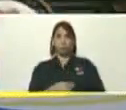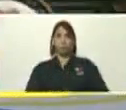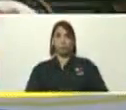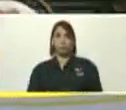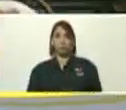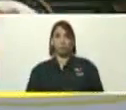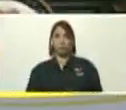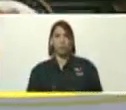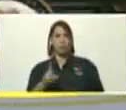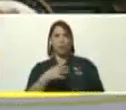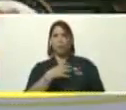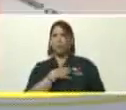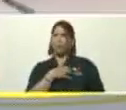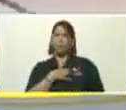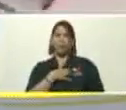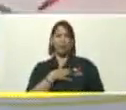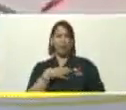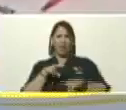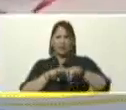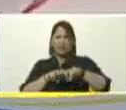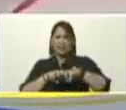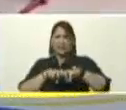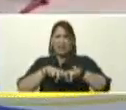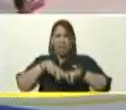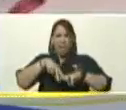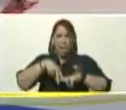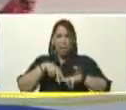él no podía levantarse de la silla del dolor.